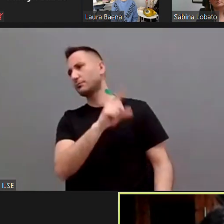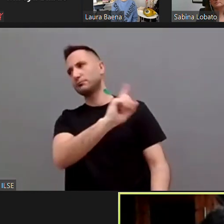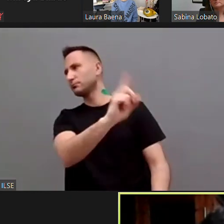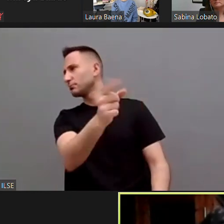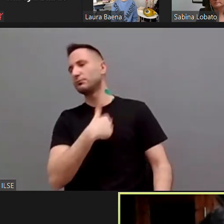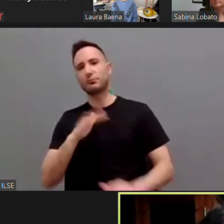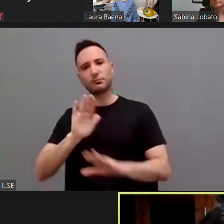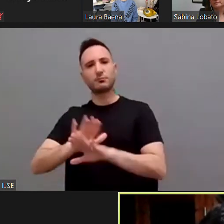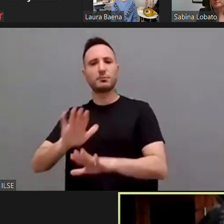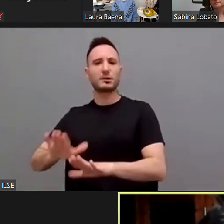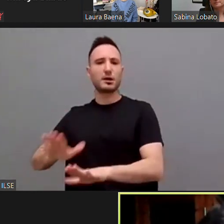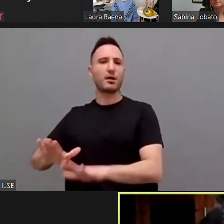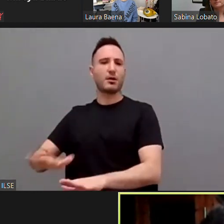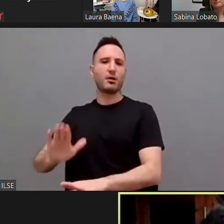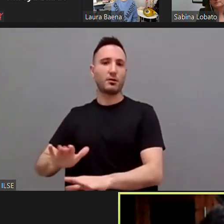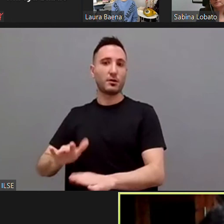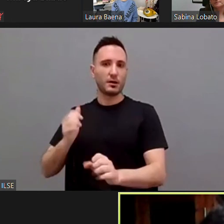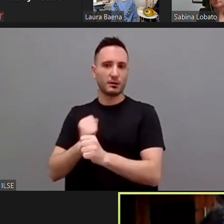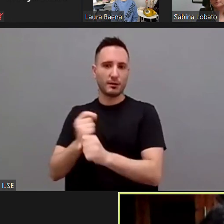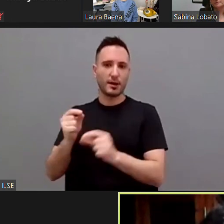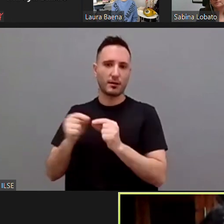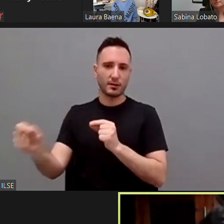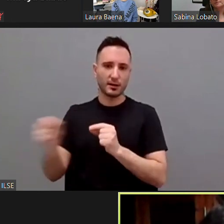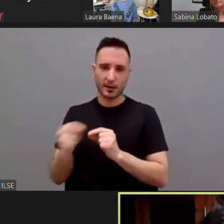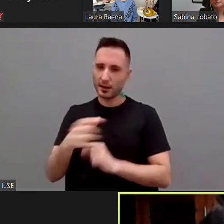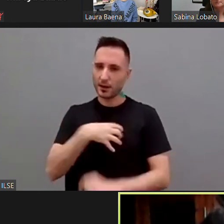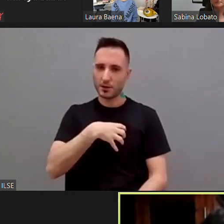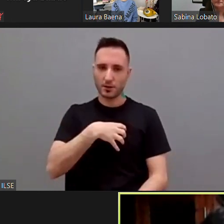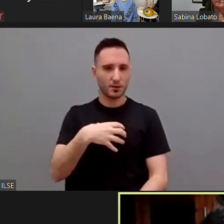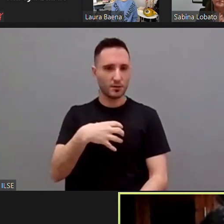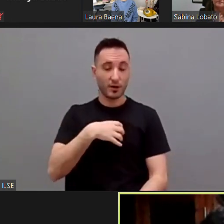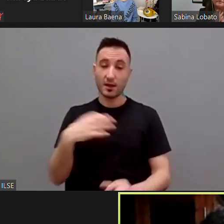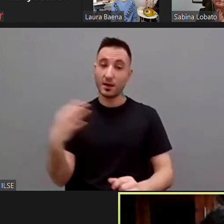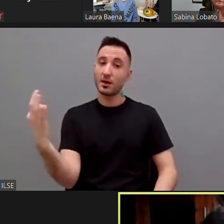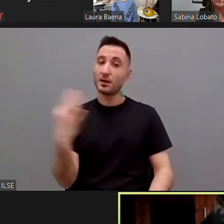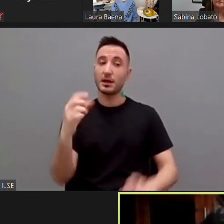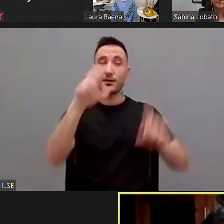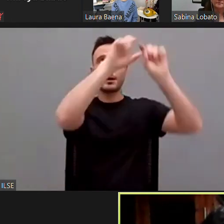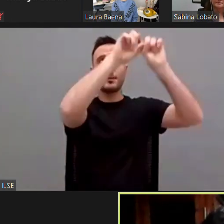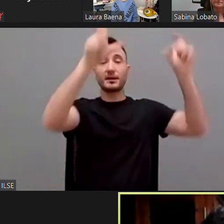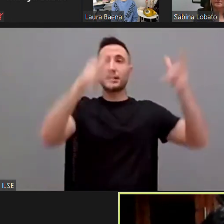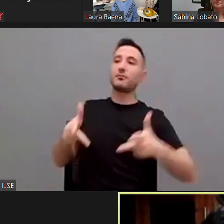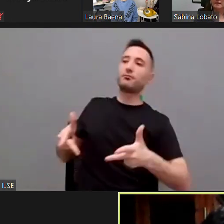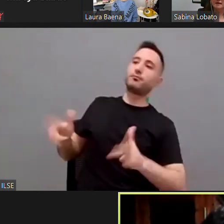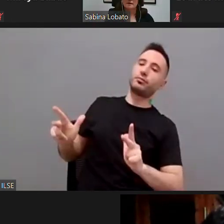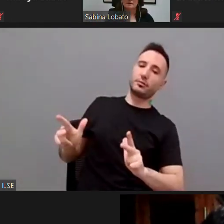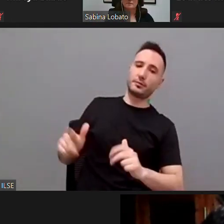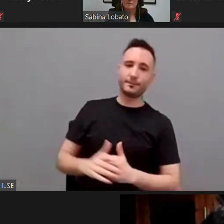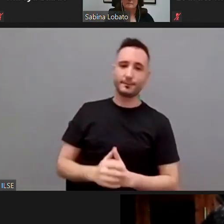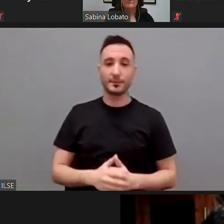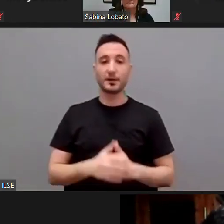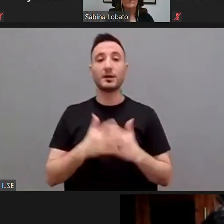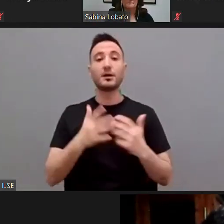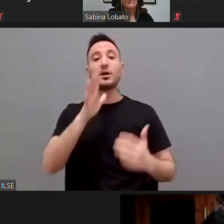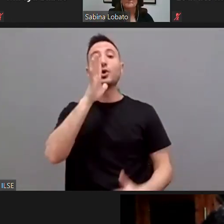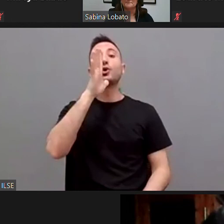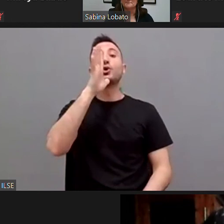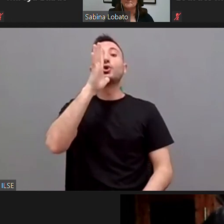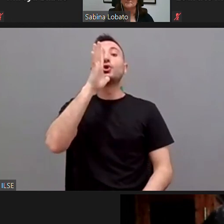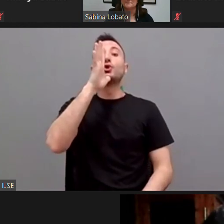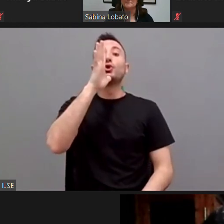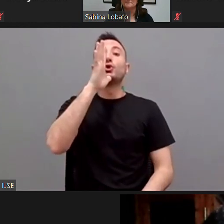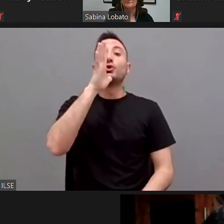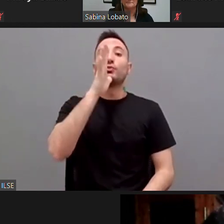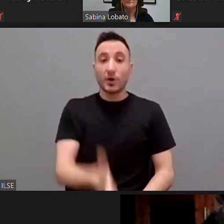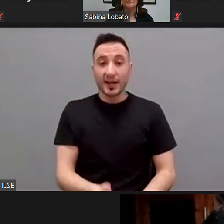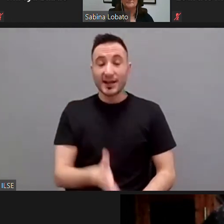el teletrabajo si no se lo acepta y concede el empresario. Por lo que ese es el gran kit de